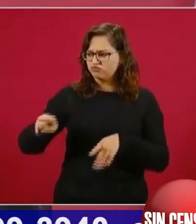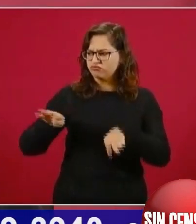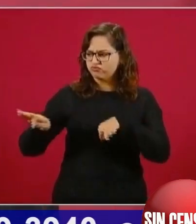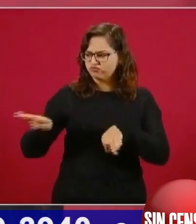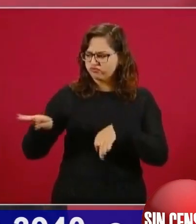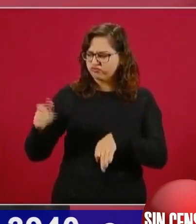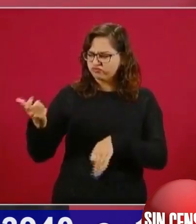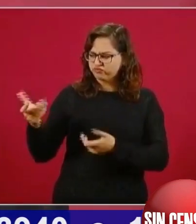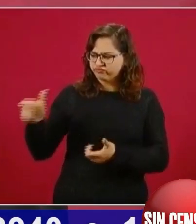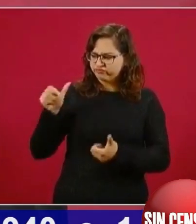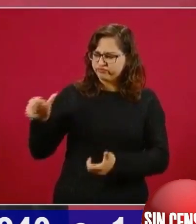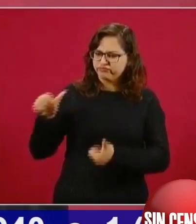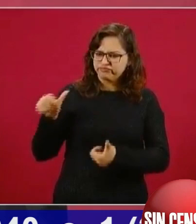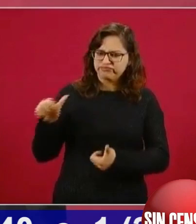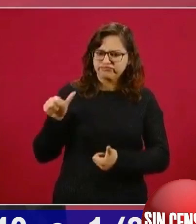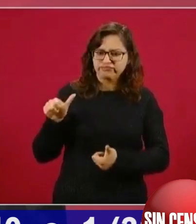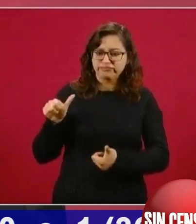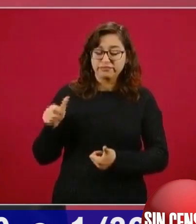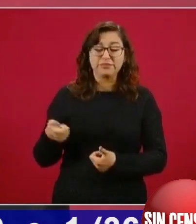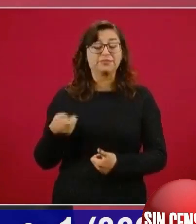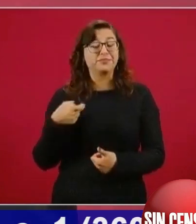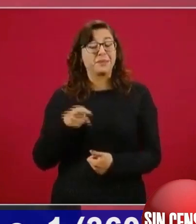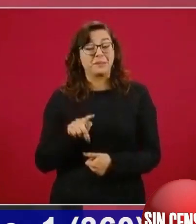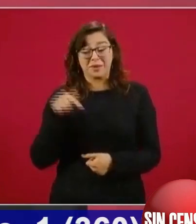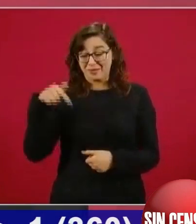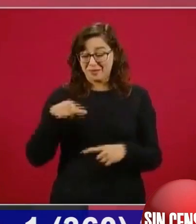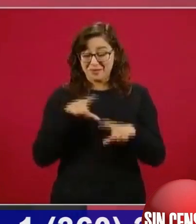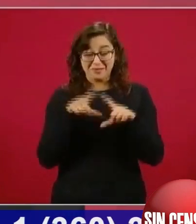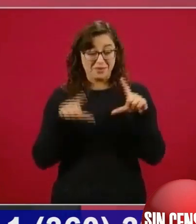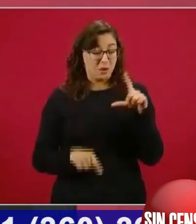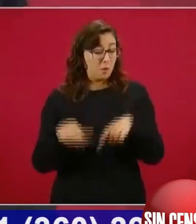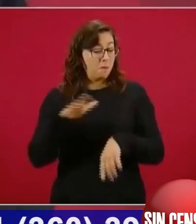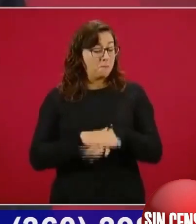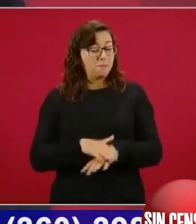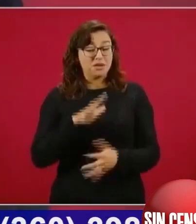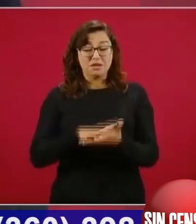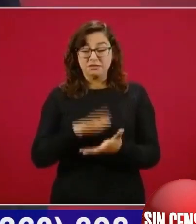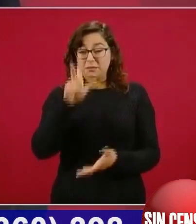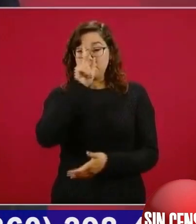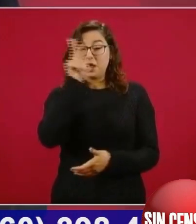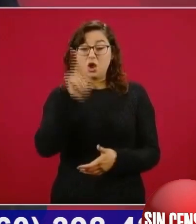pero lo que predominó en México durante muchos años